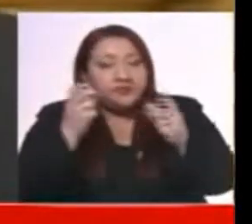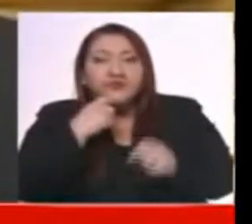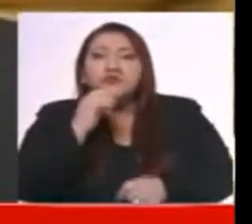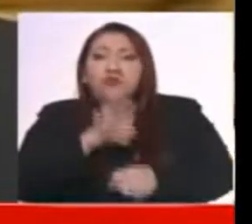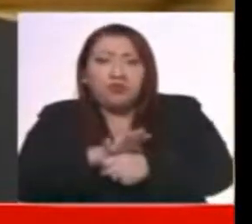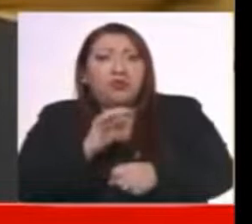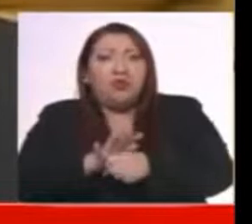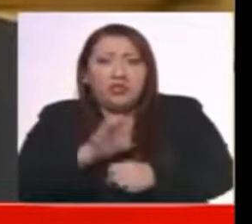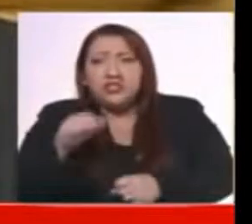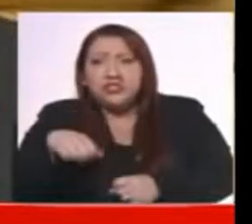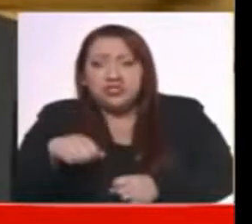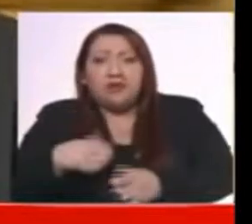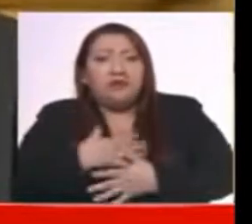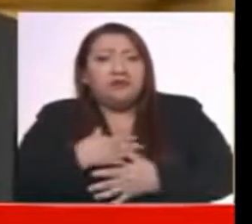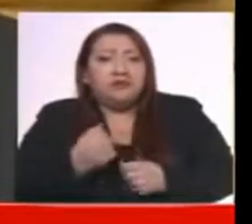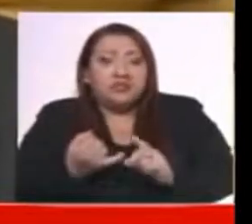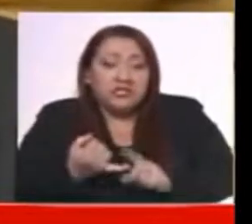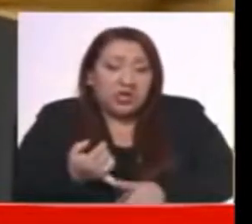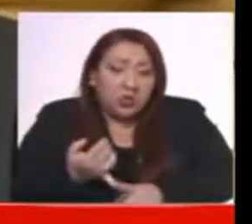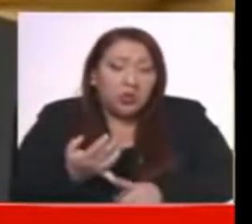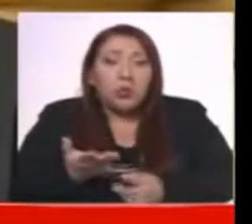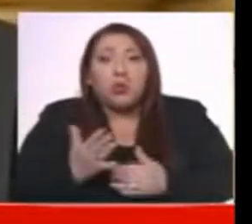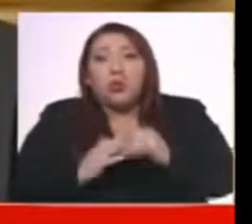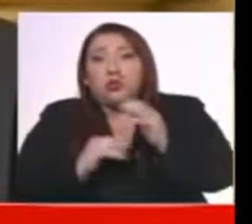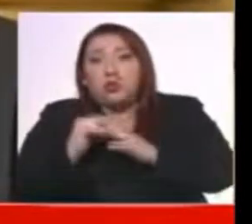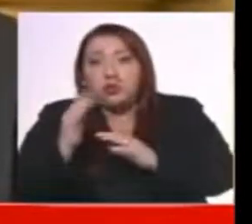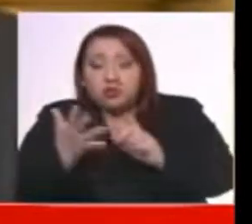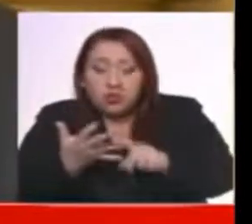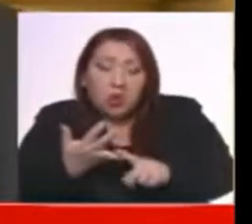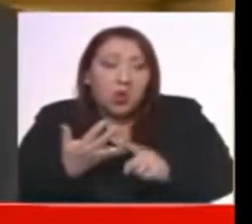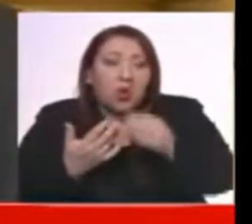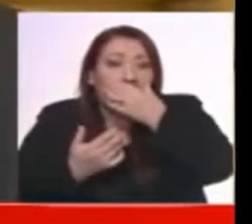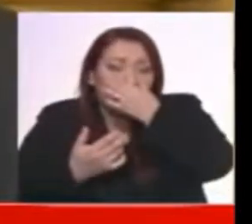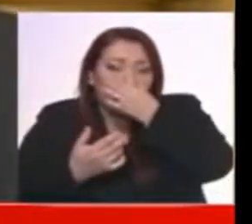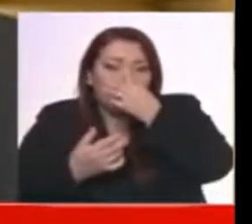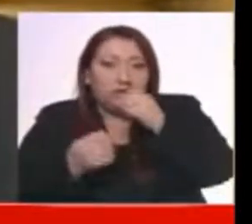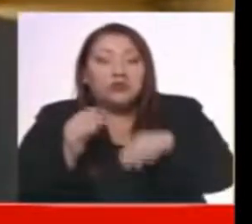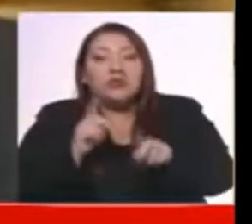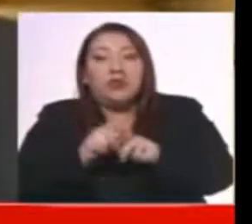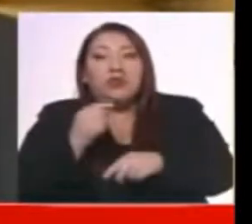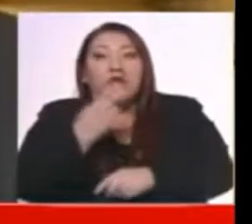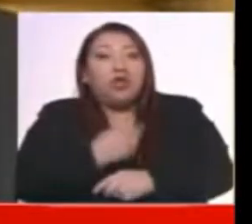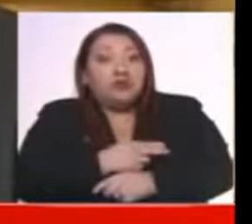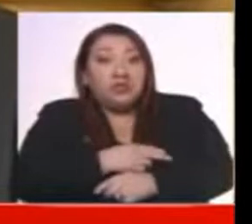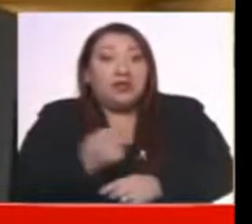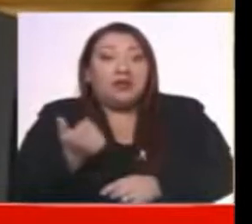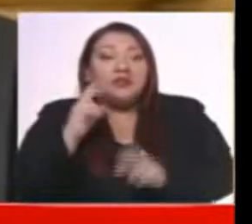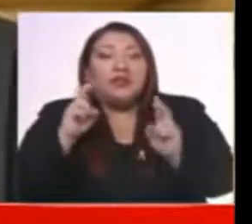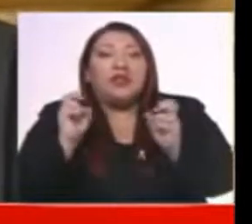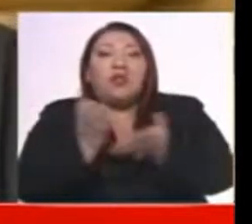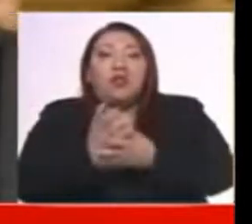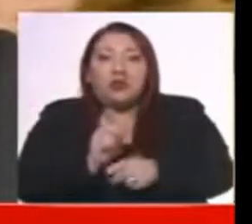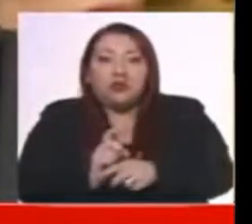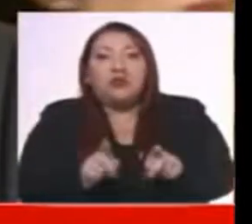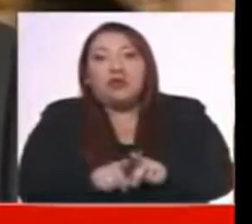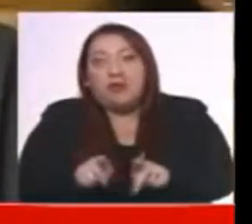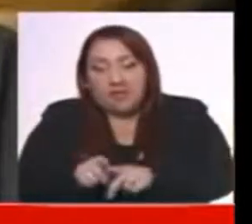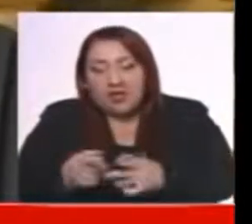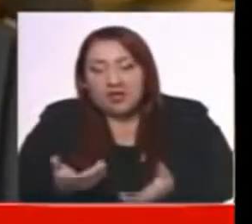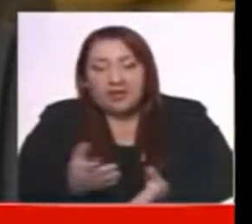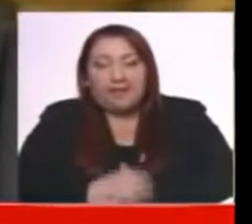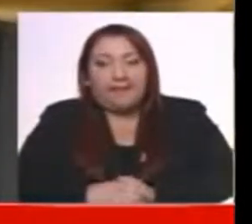compromisos en salud, construcción, reconstrucción de hospitales, caso de educación también, en